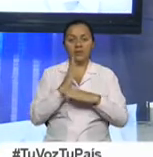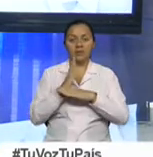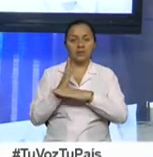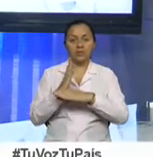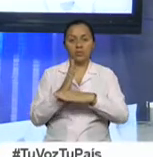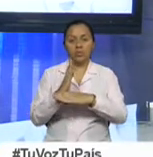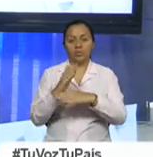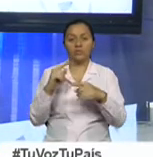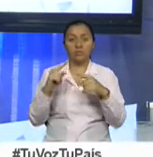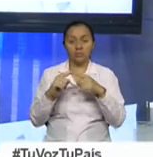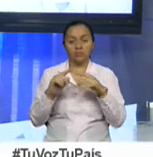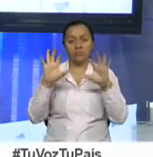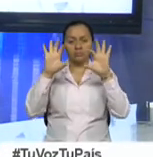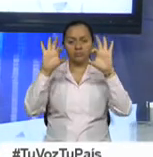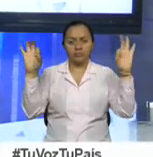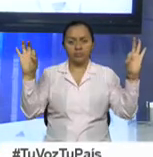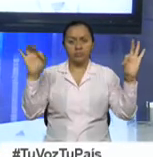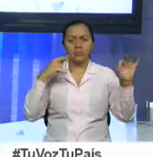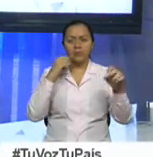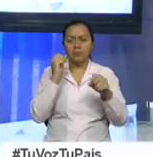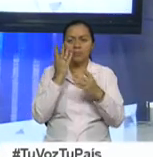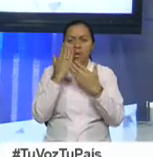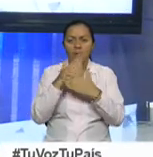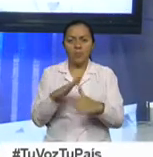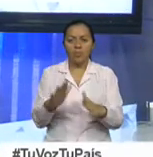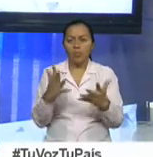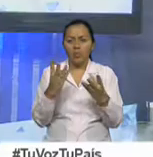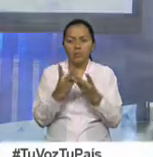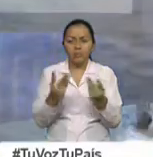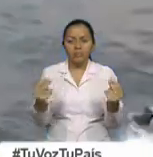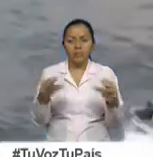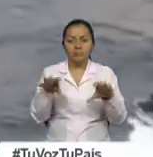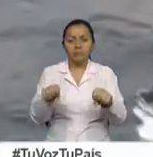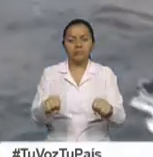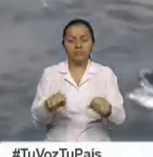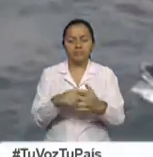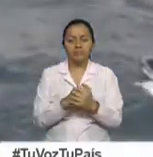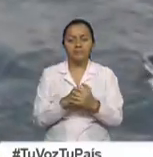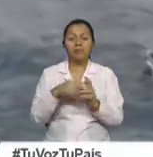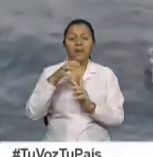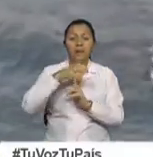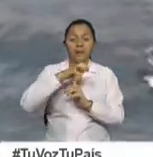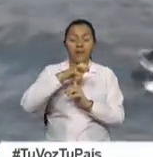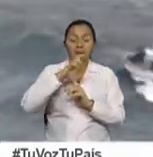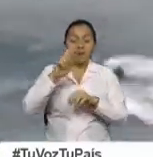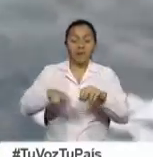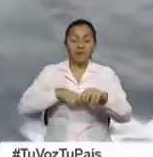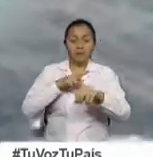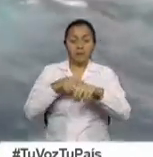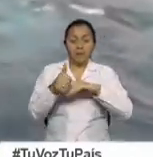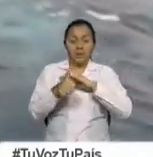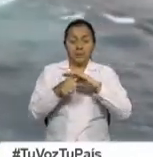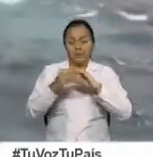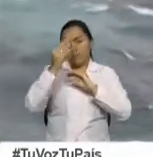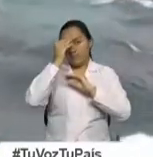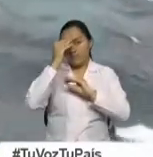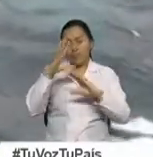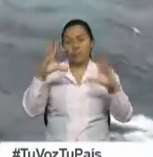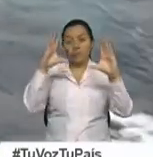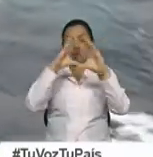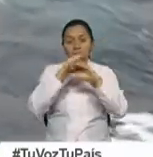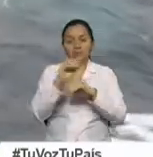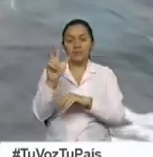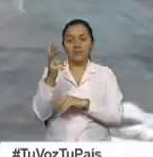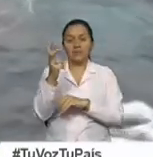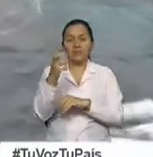martillo, que es una especie en peligro de extinción. El Parque Nacional Galápagos informó que la noche del domingo 13 de agosto